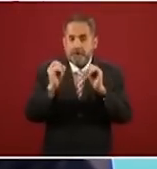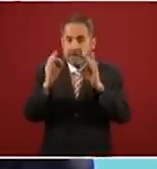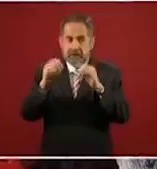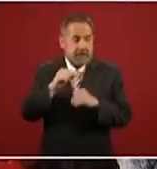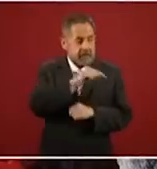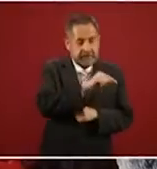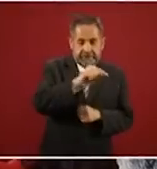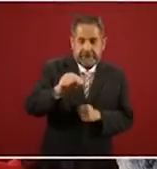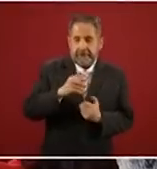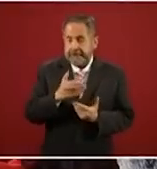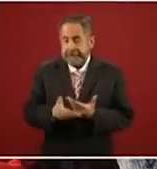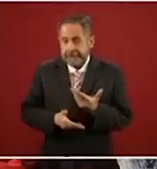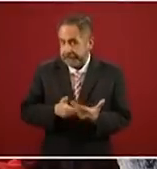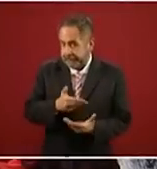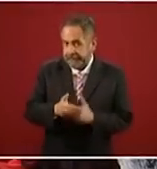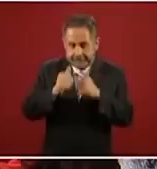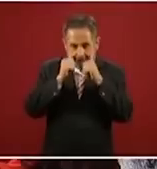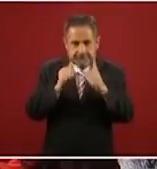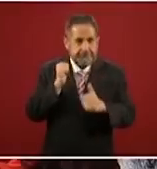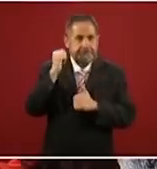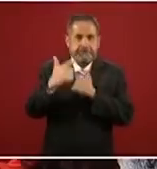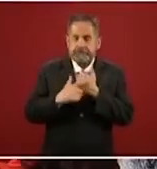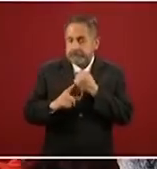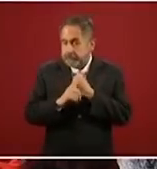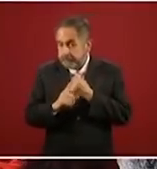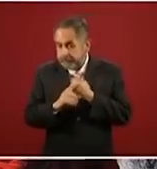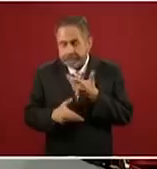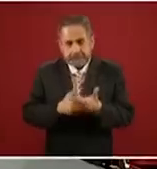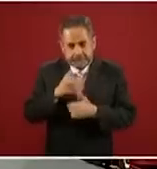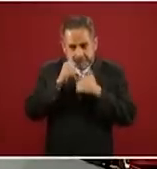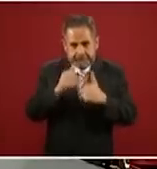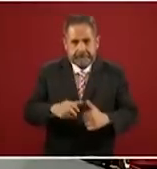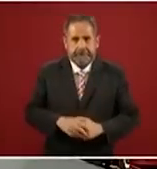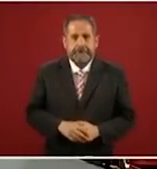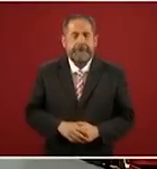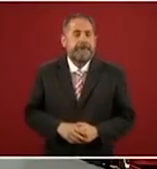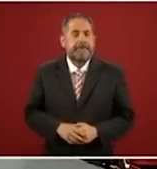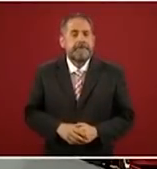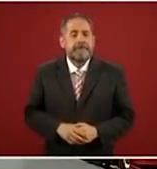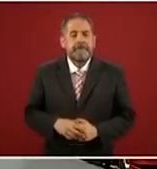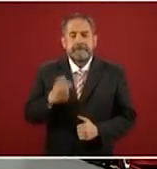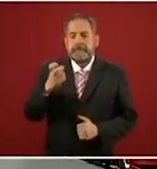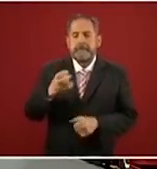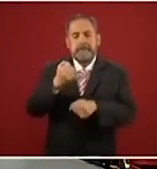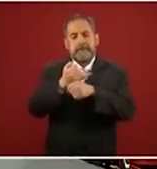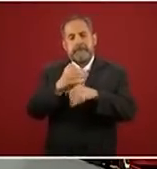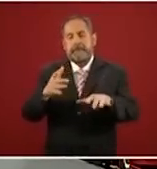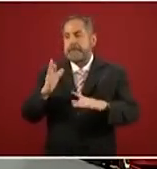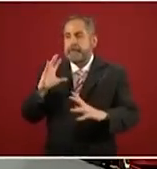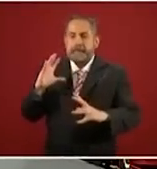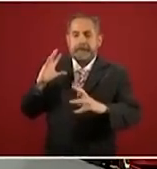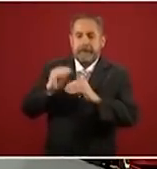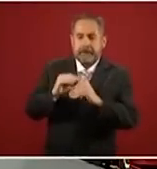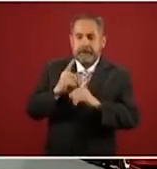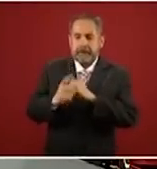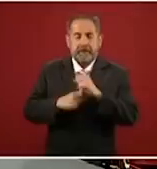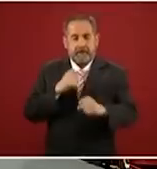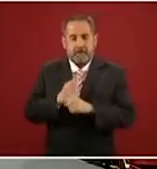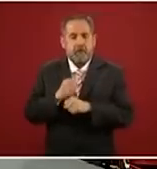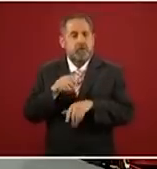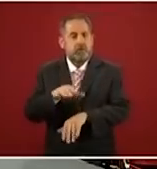a sus órdenes para atender cualquier problema que se presente eso es el informe anual de